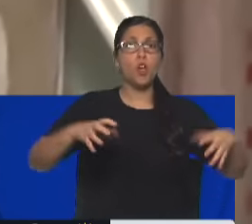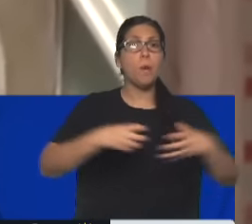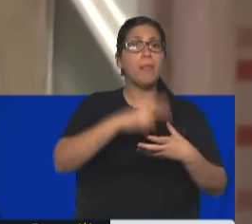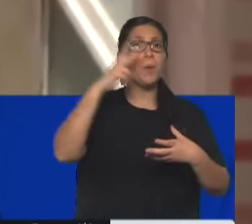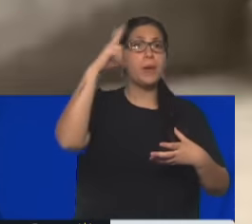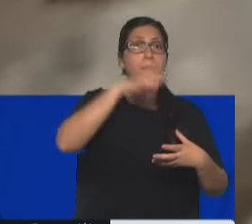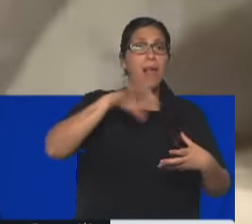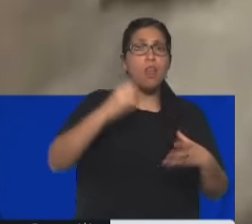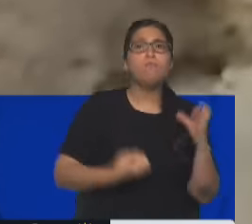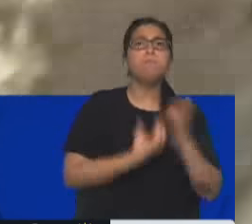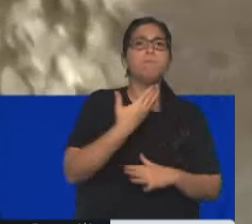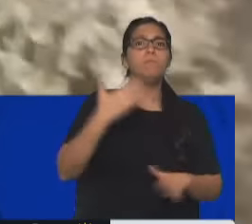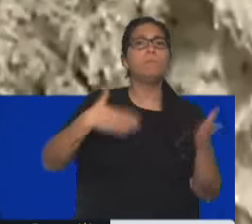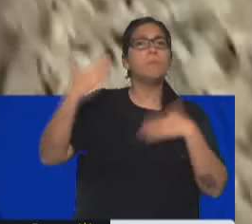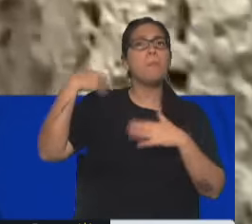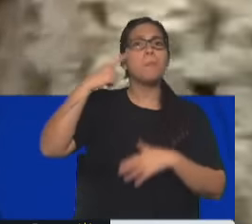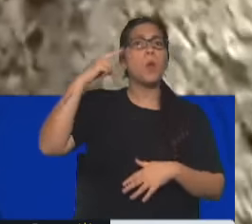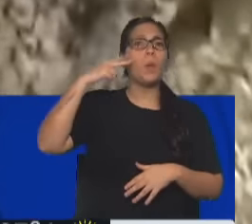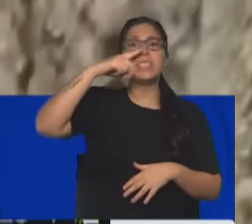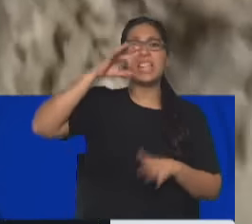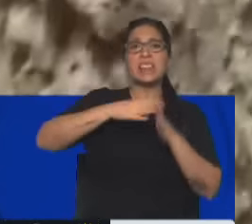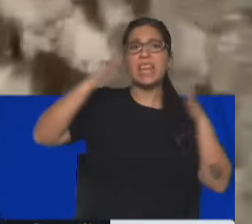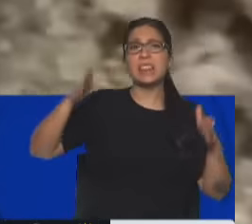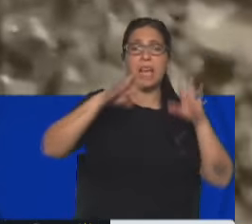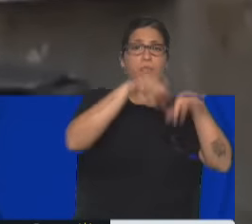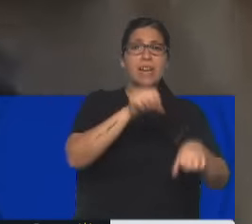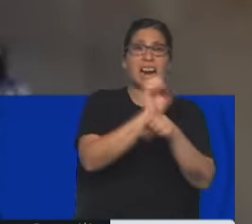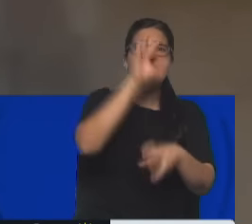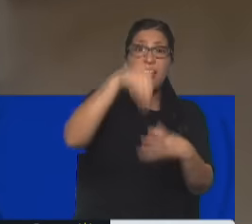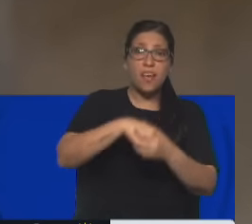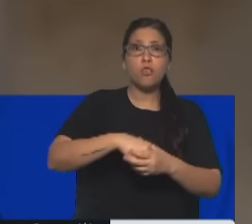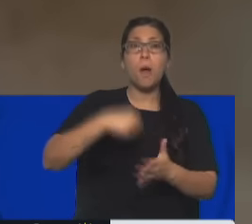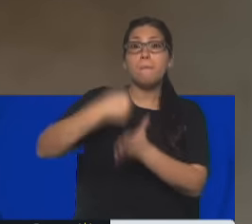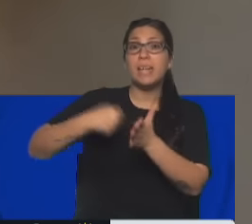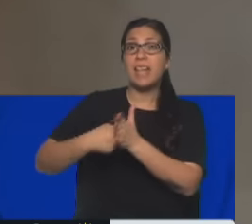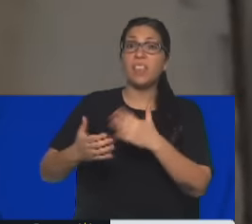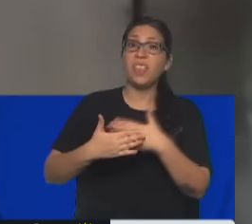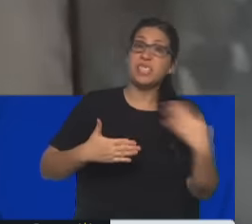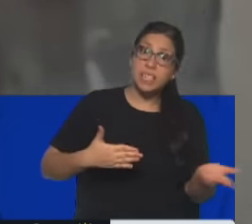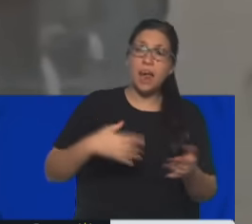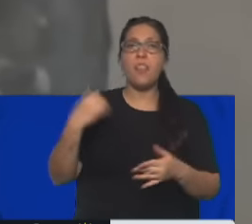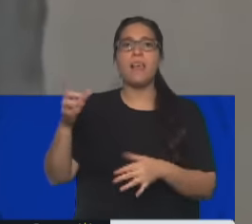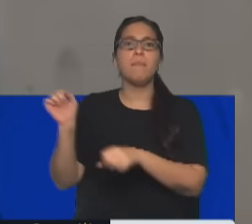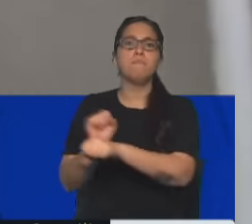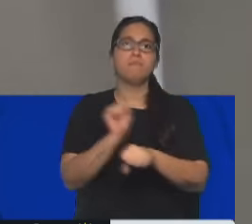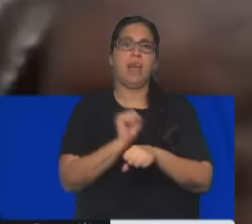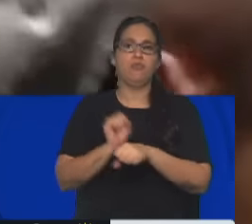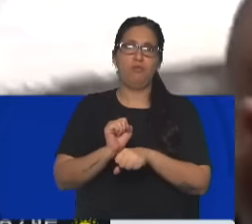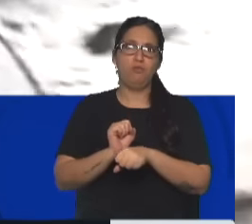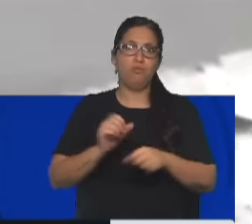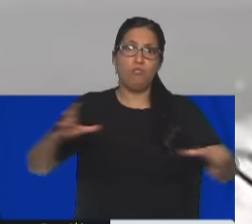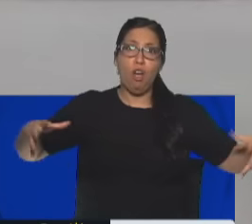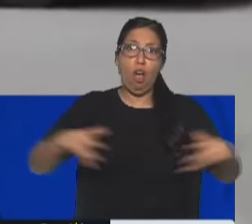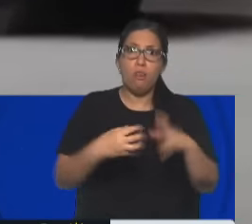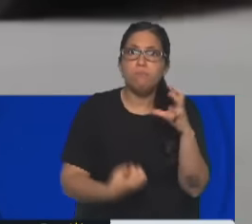cárceles de Brasil durante los años 70 en la convivencia entre presos comunes y militantes de izquierda detenidos durante la dictadura militar. El